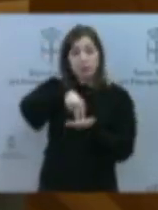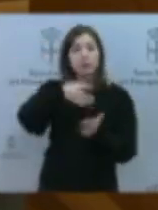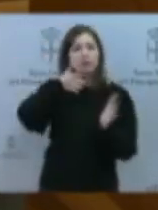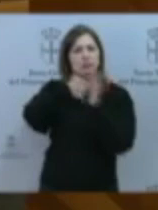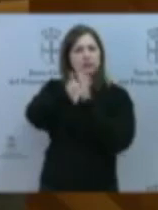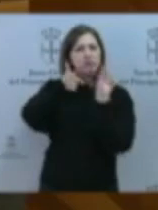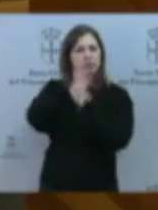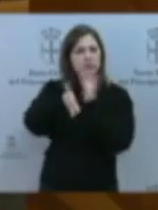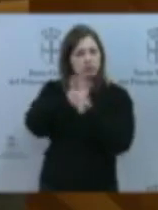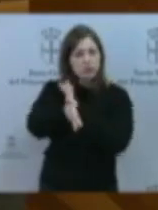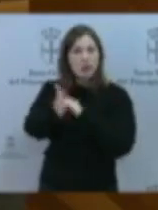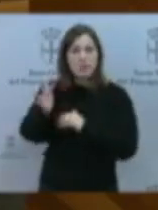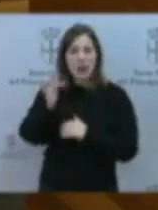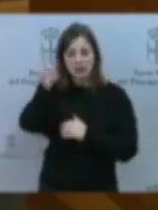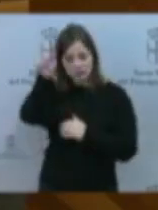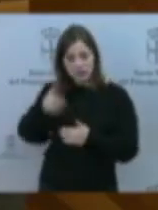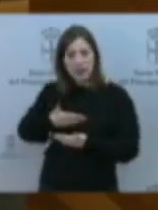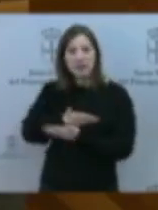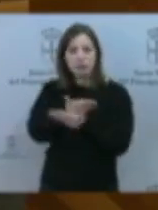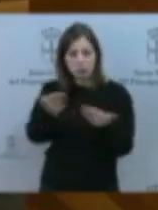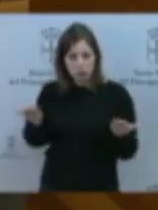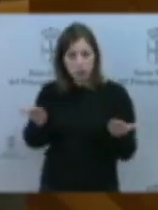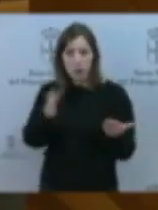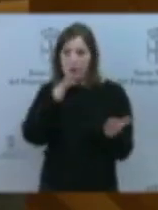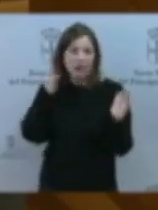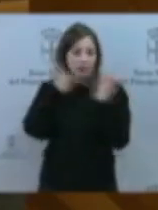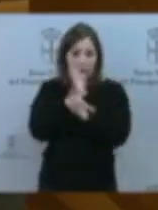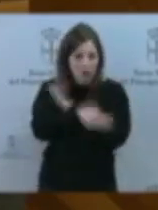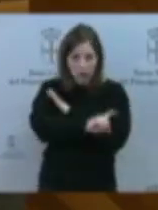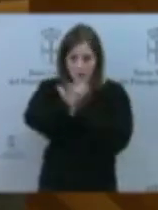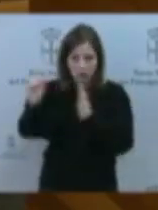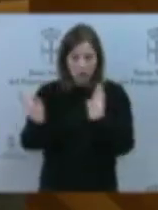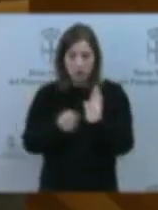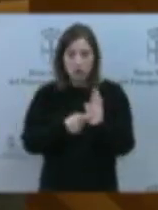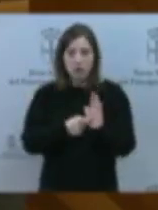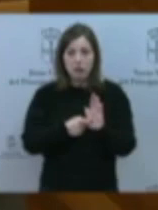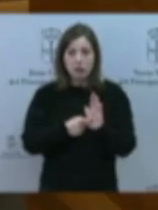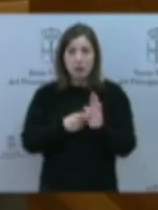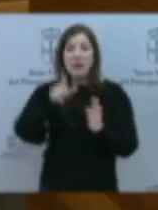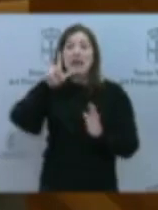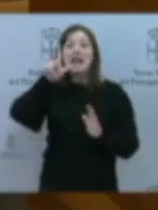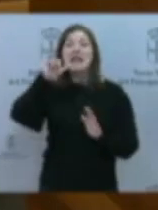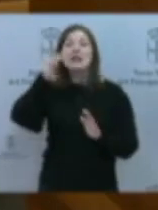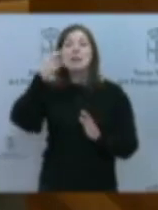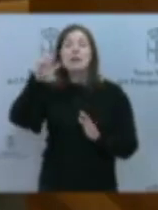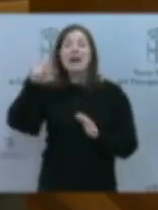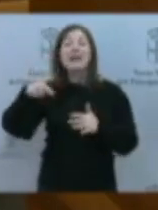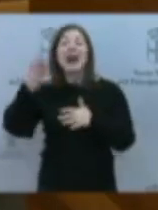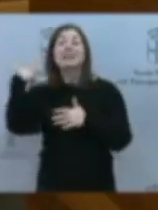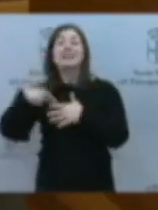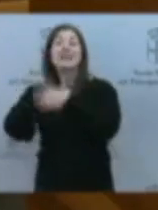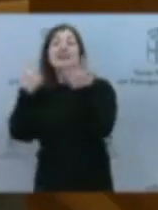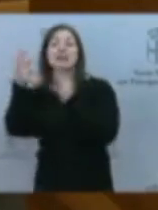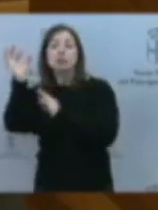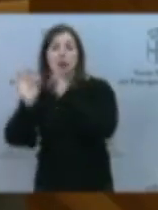misma para rendir cuentas. En Liberbank era el 16%, pero es que ahora en la resultante final va a ser infinitamente menos. Y